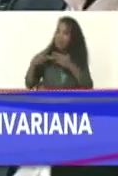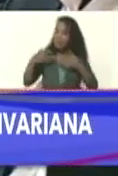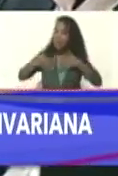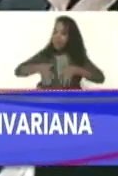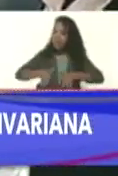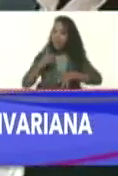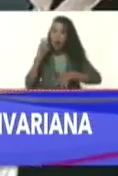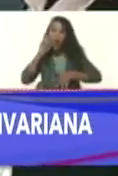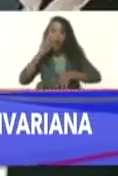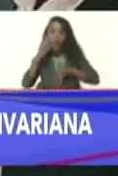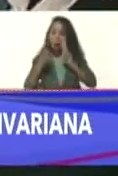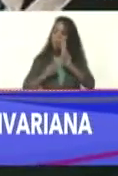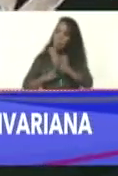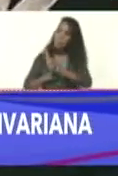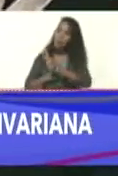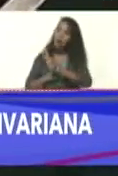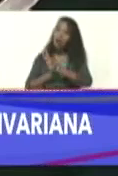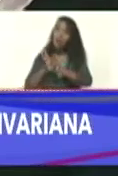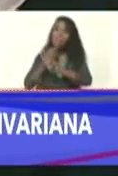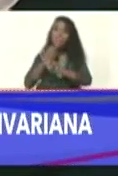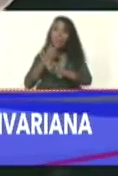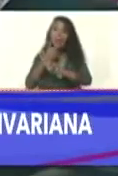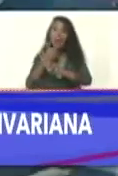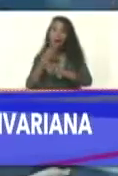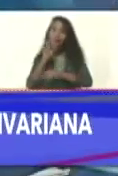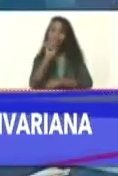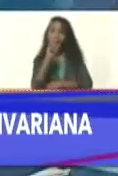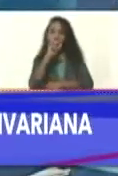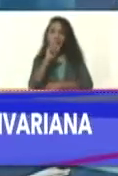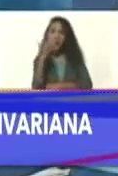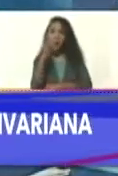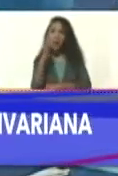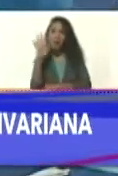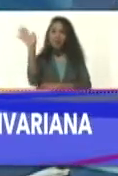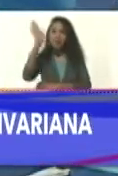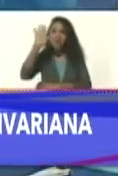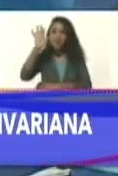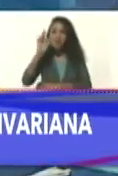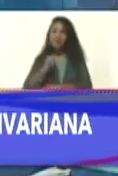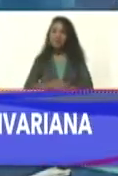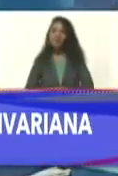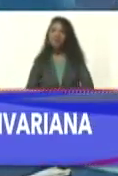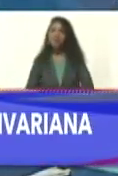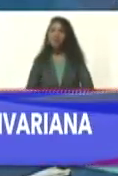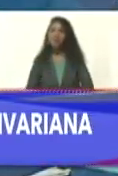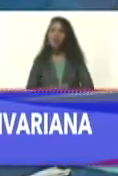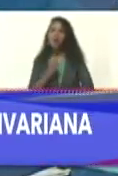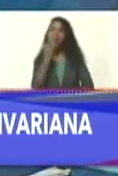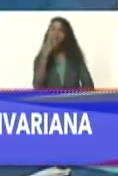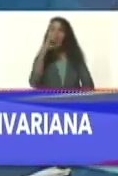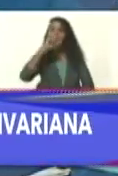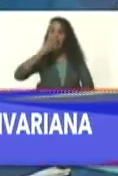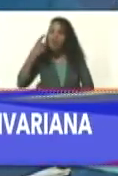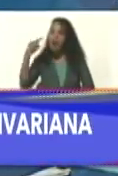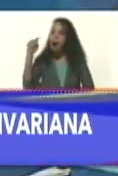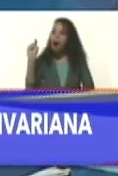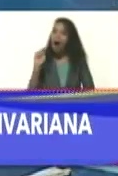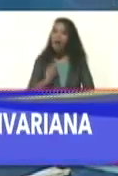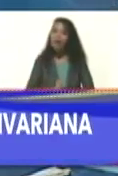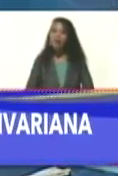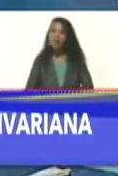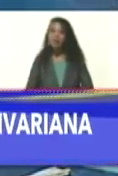mira. Ah, es una niña como de, ¿qué? ¿Dos años? ¿Tres años? ¿Cuántos años tiene?